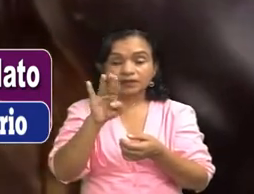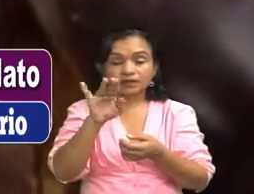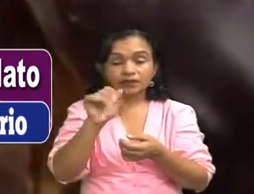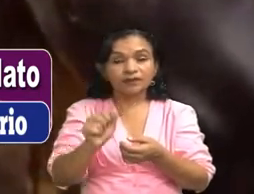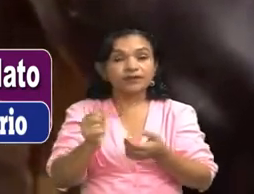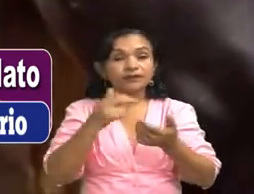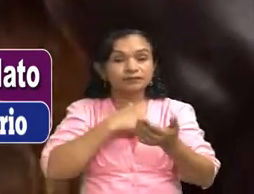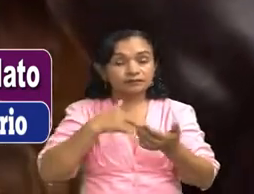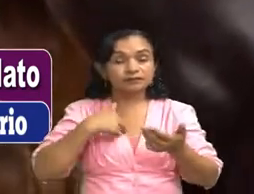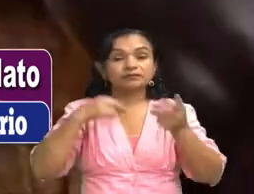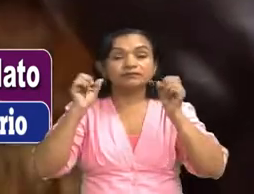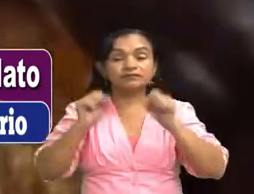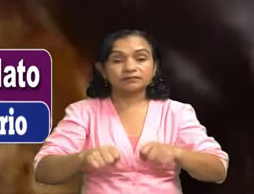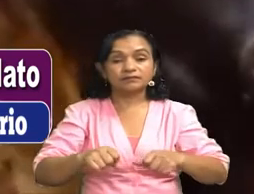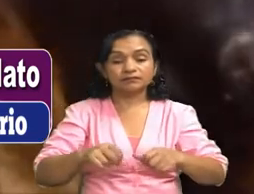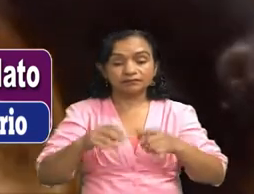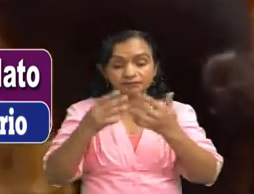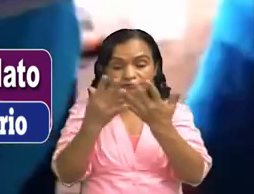unos sistemas.